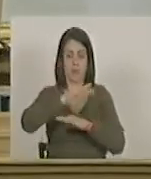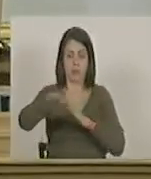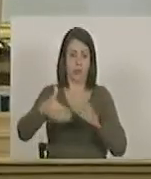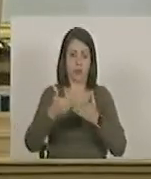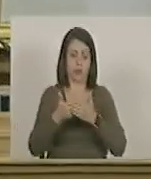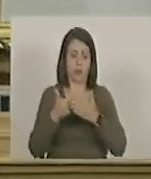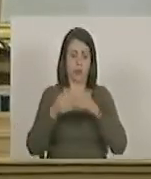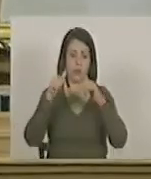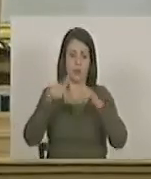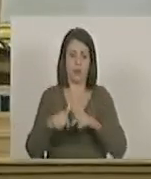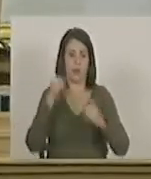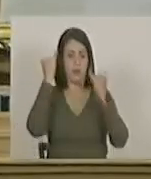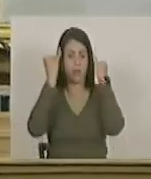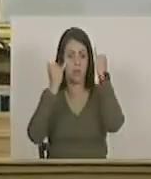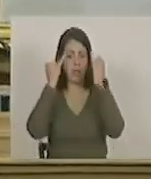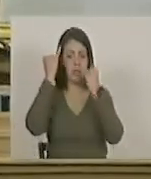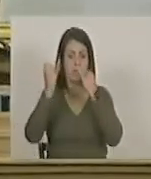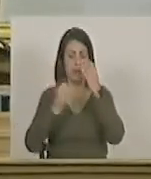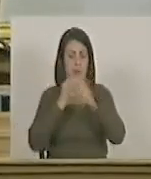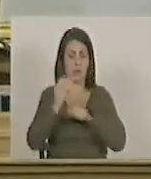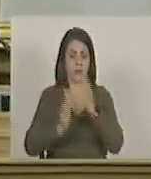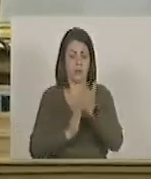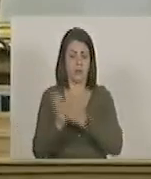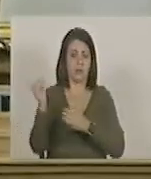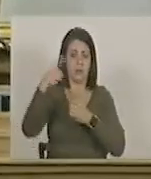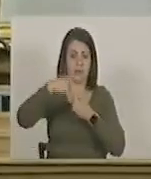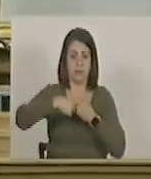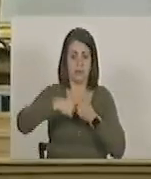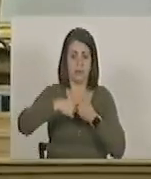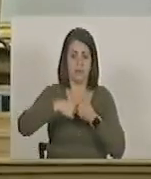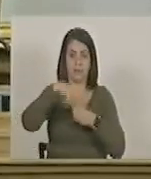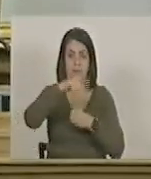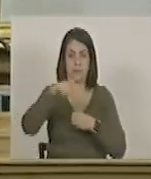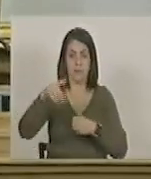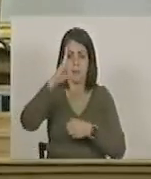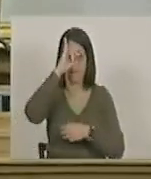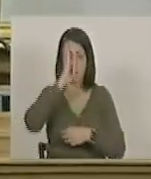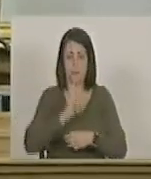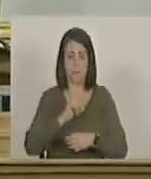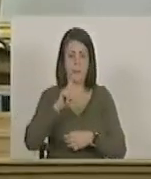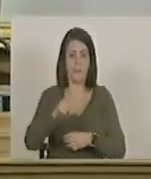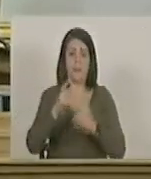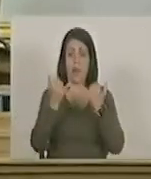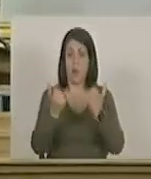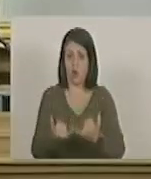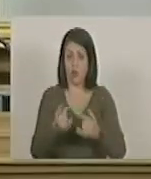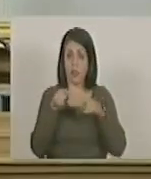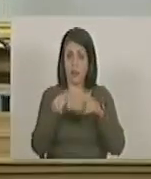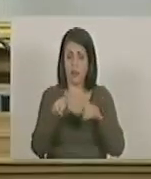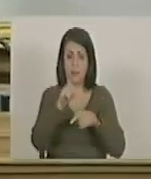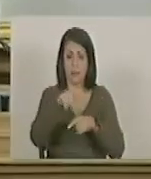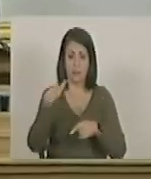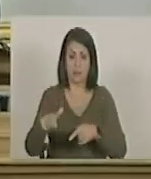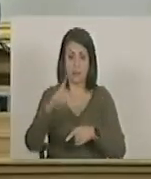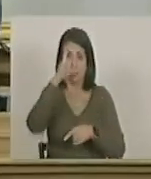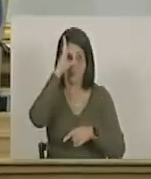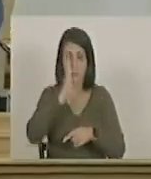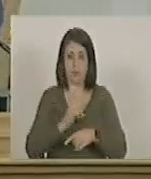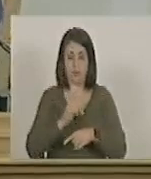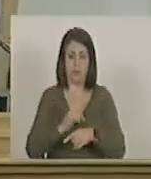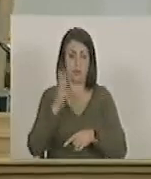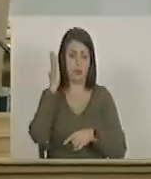todas estas ideas que sigan incluyendo a las personas con discapacidad, en este caso, personas con